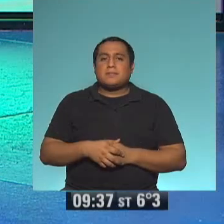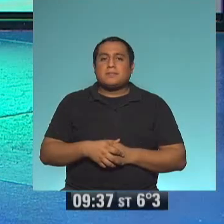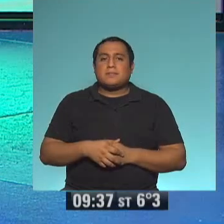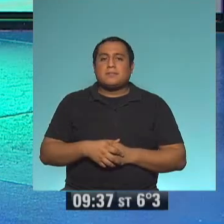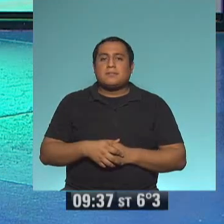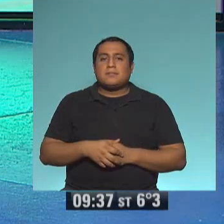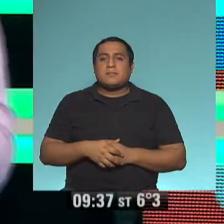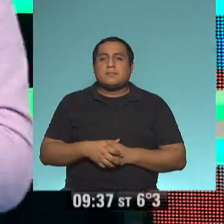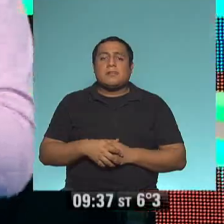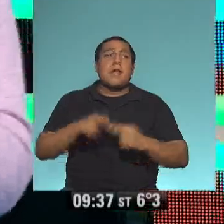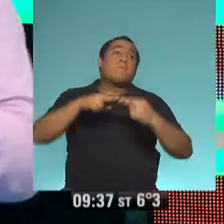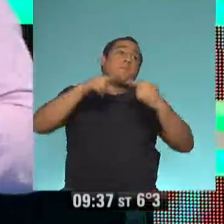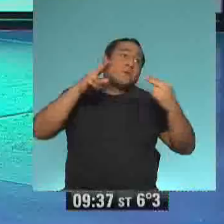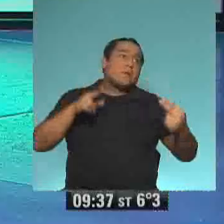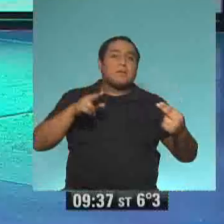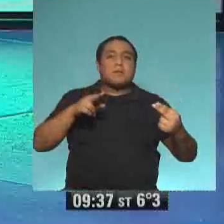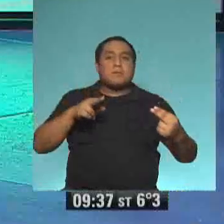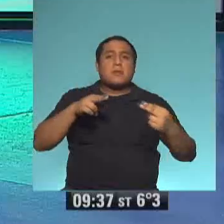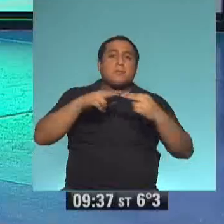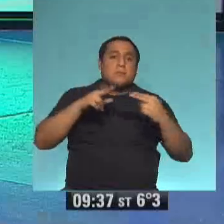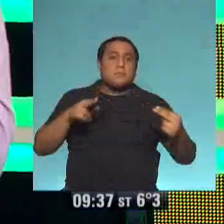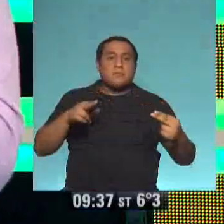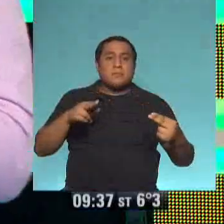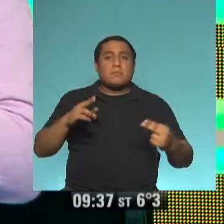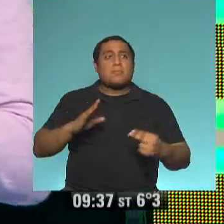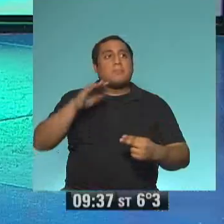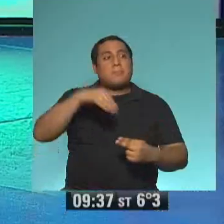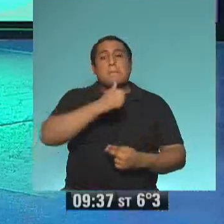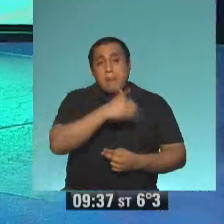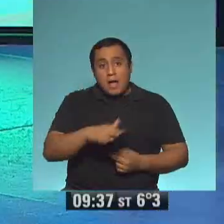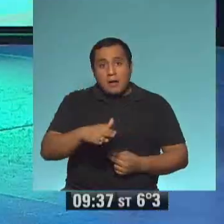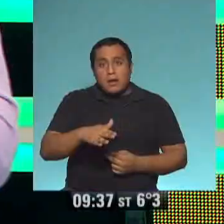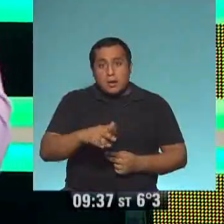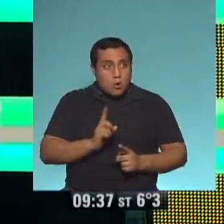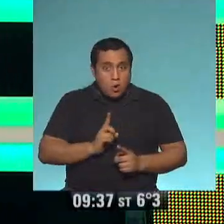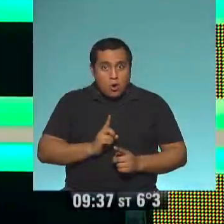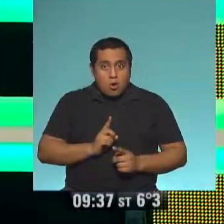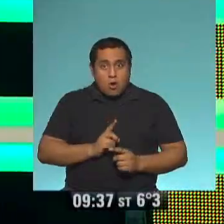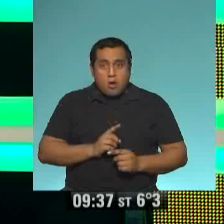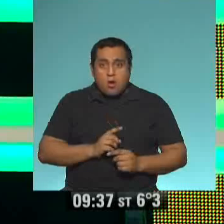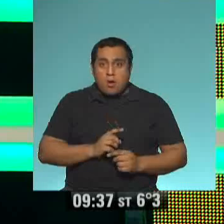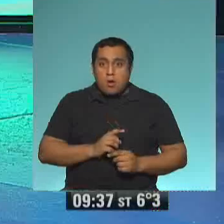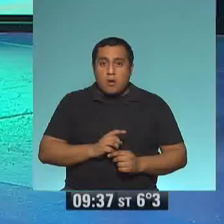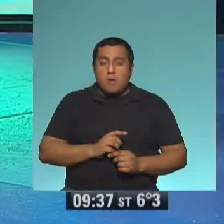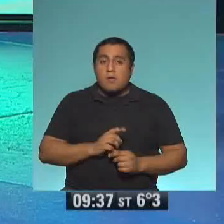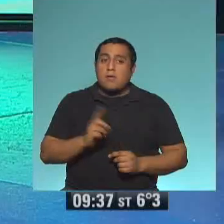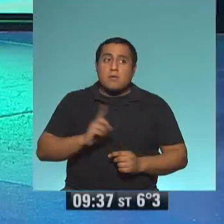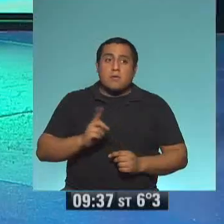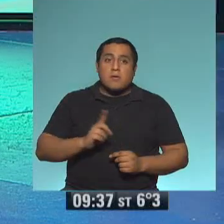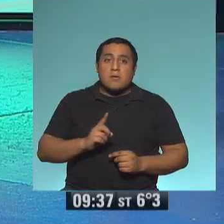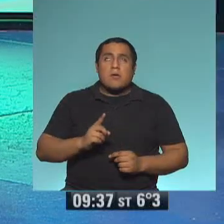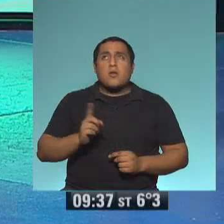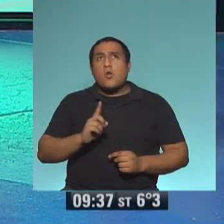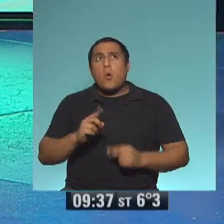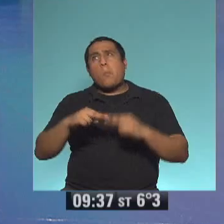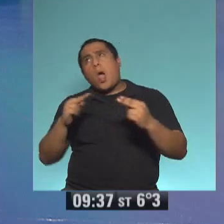un puente a Aviñón, cruzando por el mar. ¿No? ¿Es esa? No. Cruza Aviñón